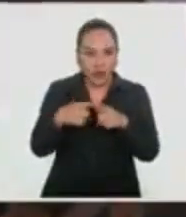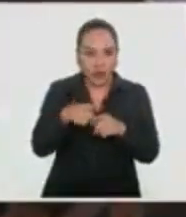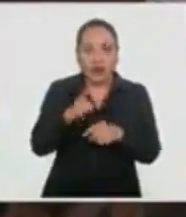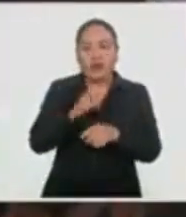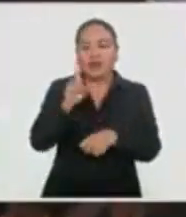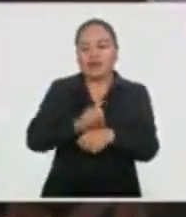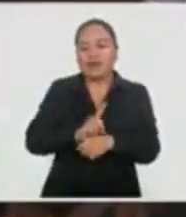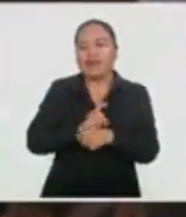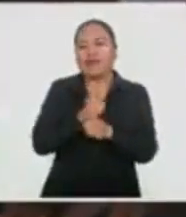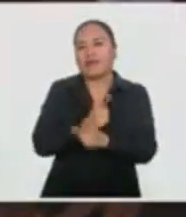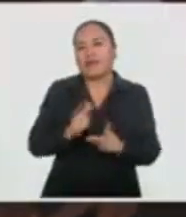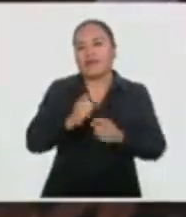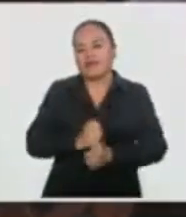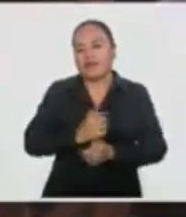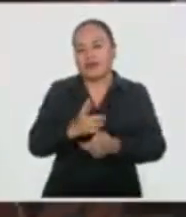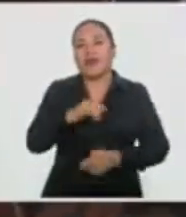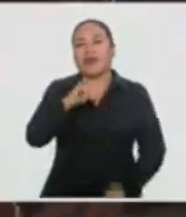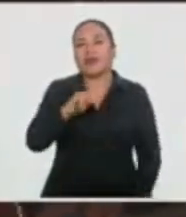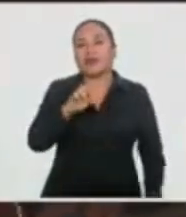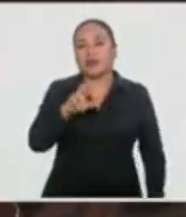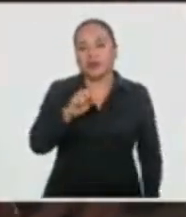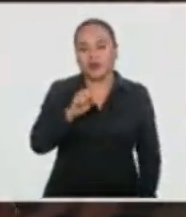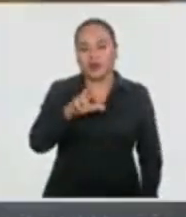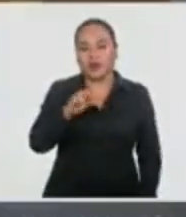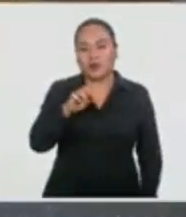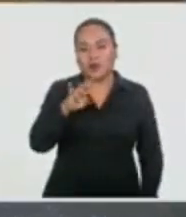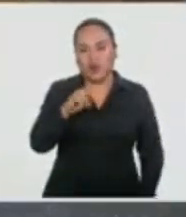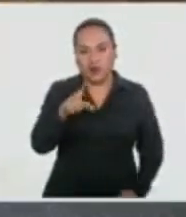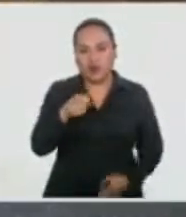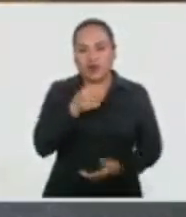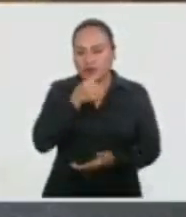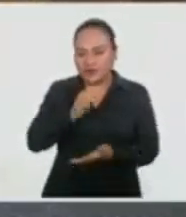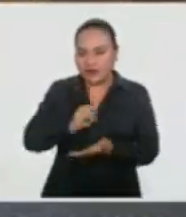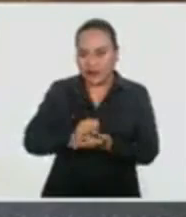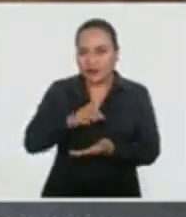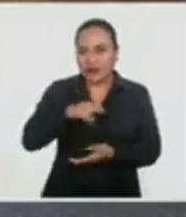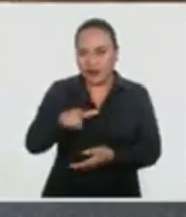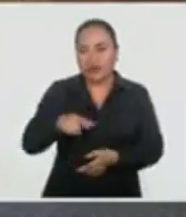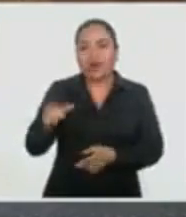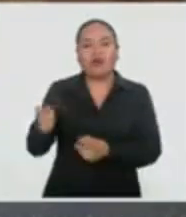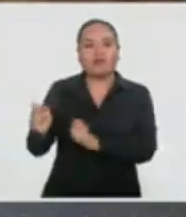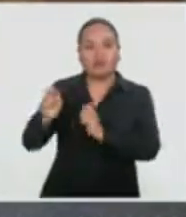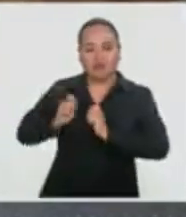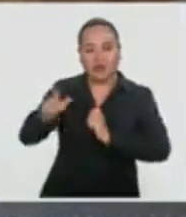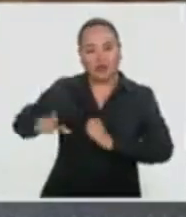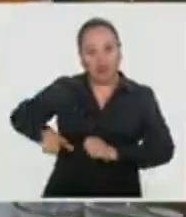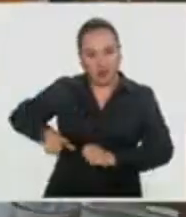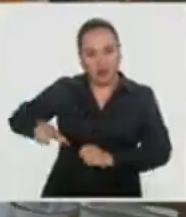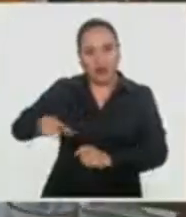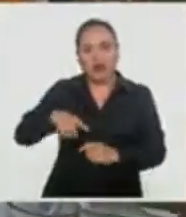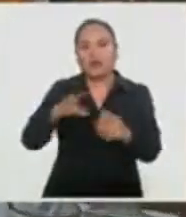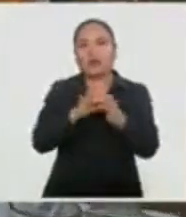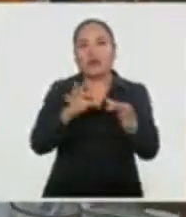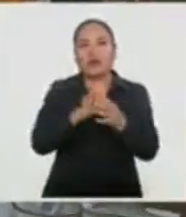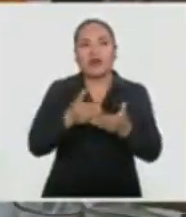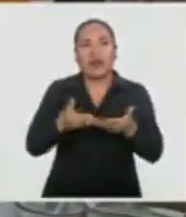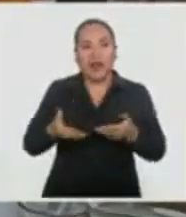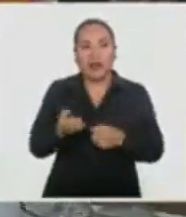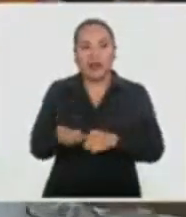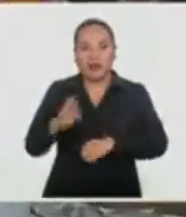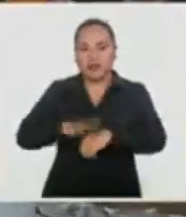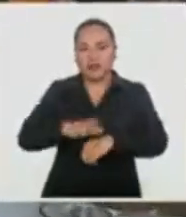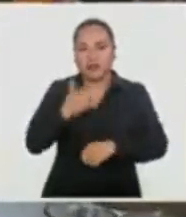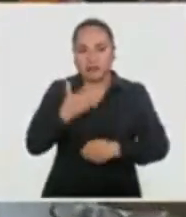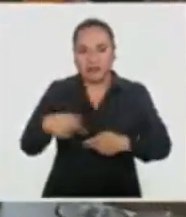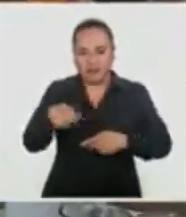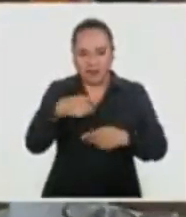El secretario de Gobierno, Jesús Romero López, acudió en representación del mandatario y señaló que la actual administración siempre tendrá respeto